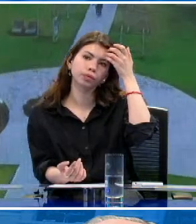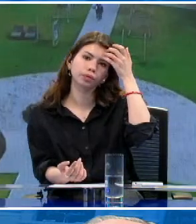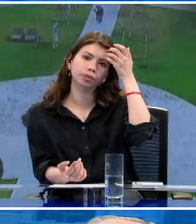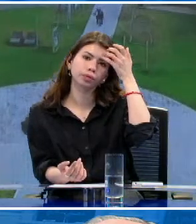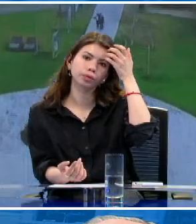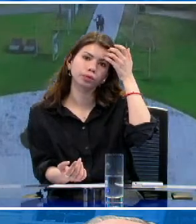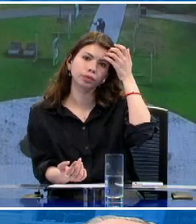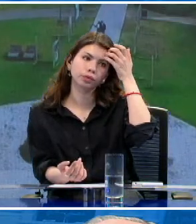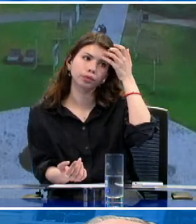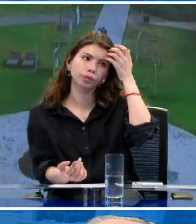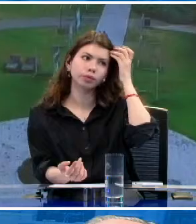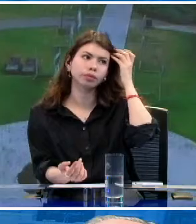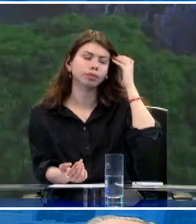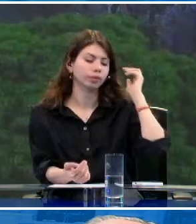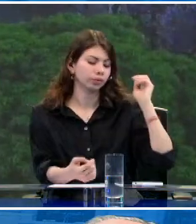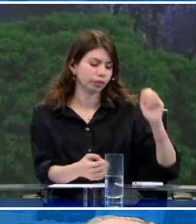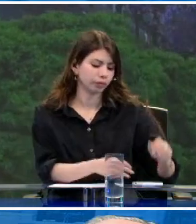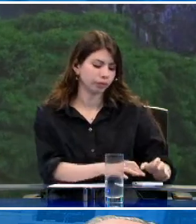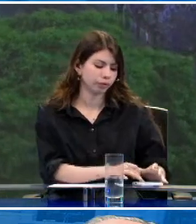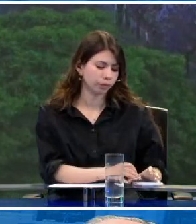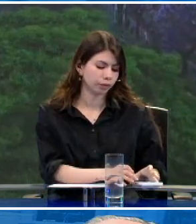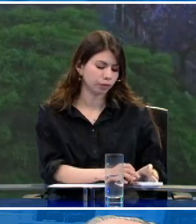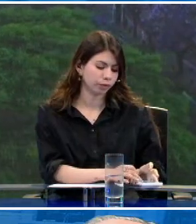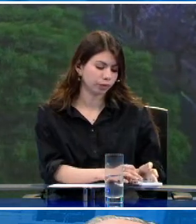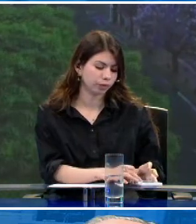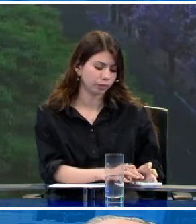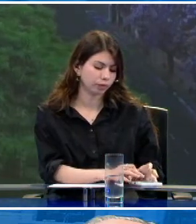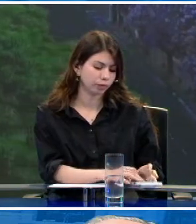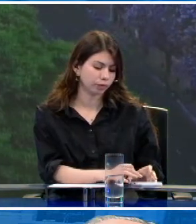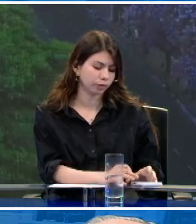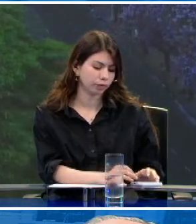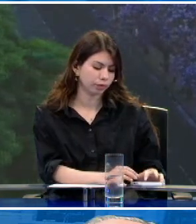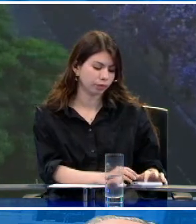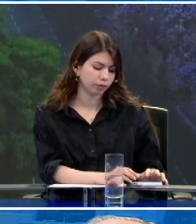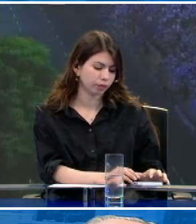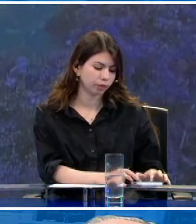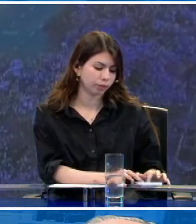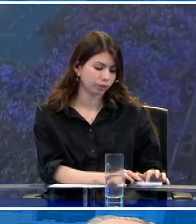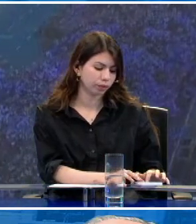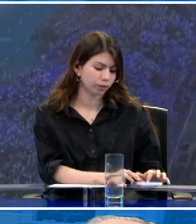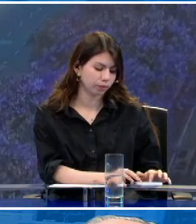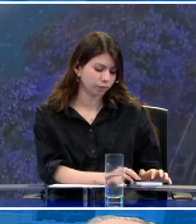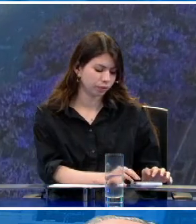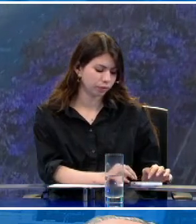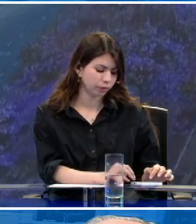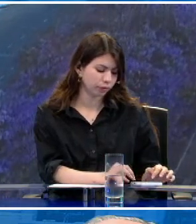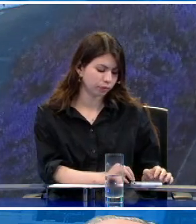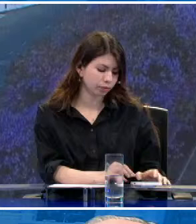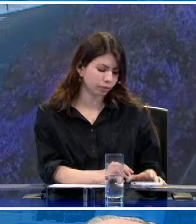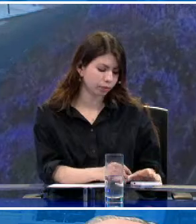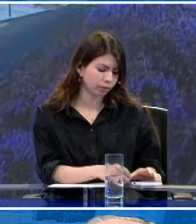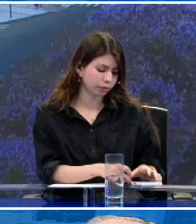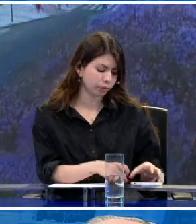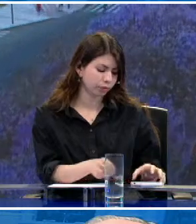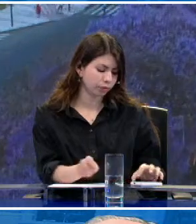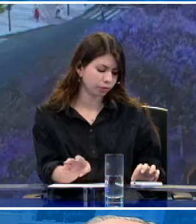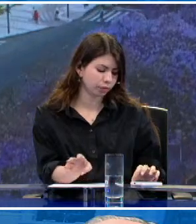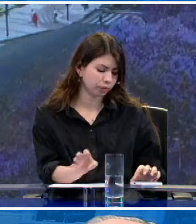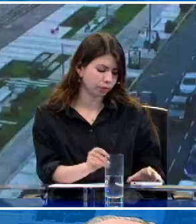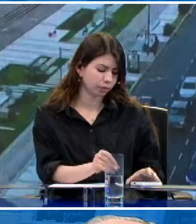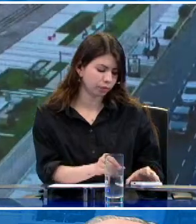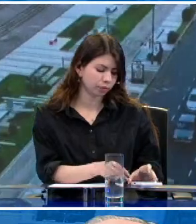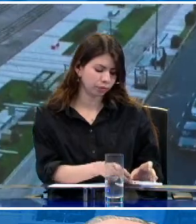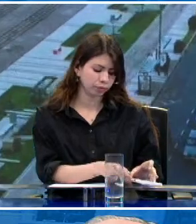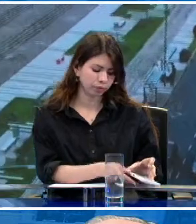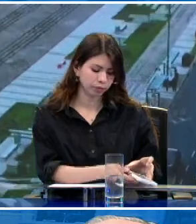Frente de Izquierda, Roberto Mirabella, que es otro santafesino también con monobloque, José Luis Garrido, que integra un bloque de 2